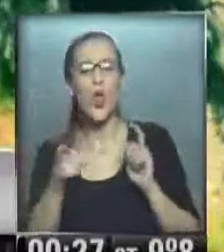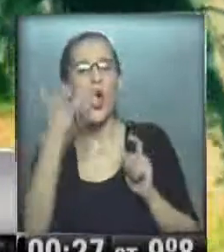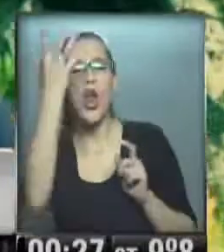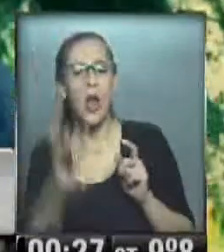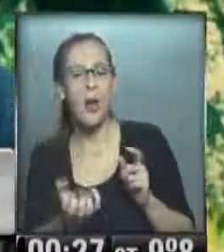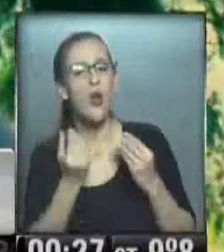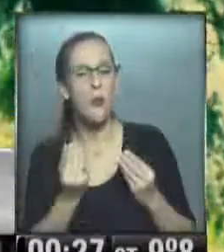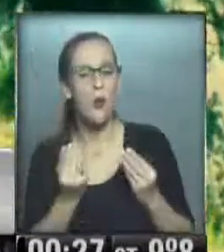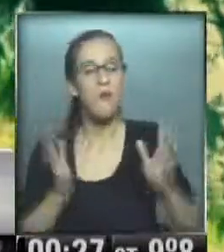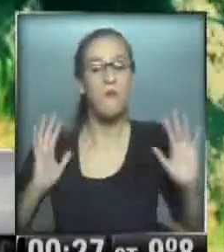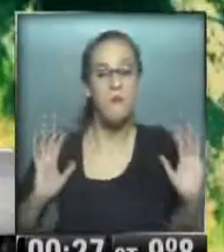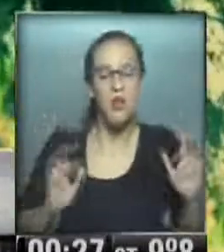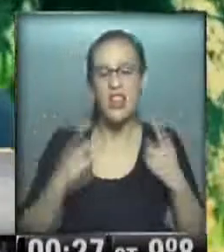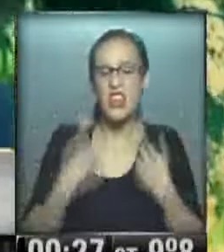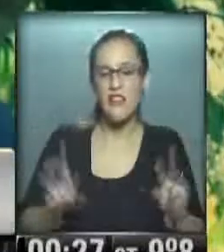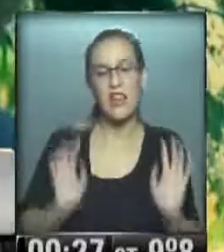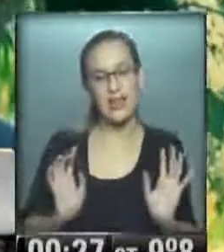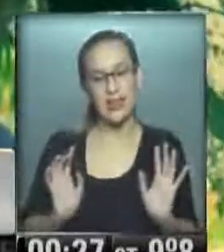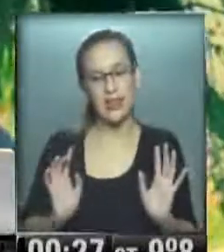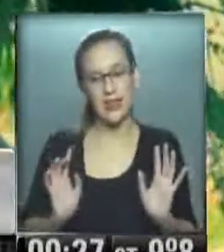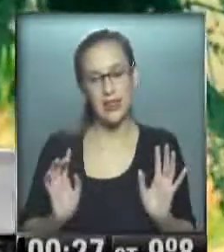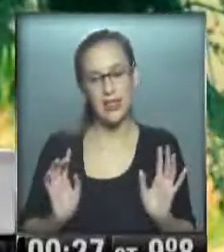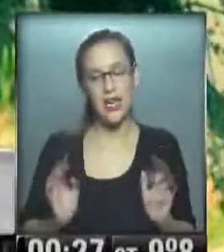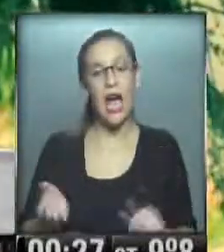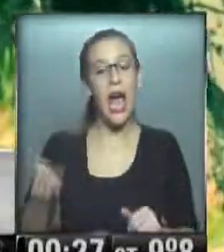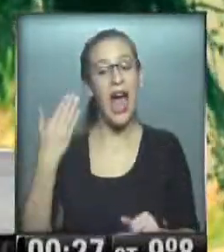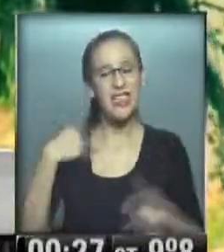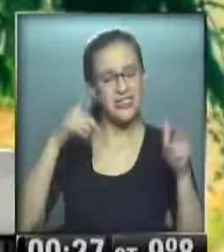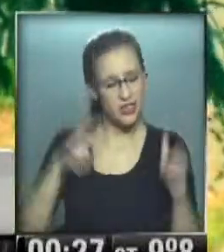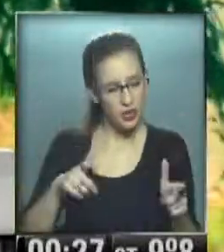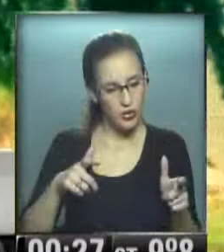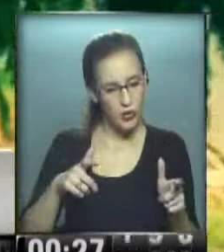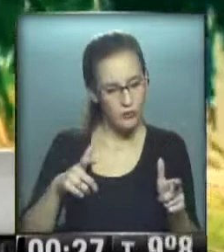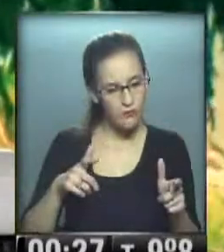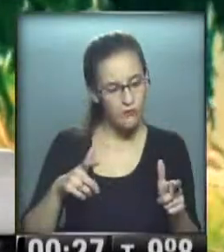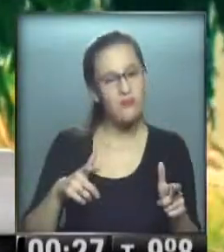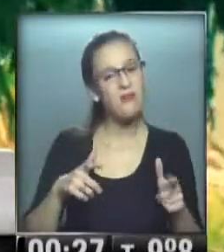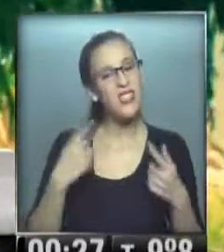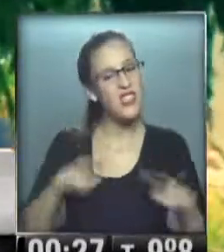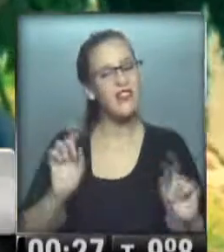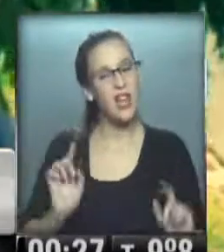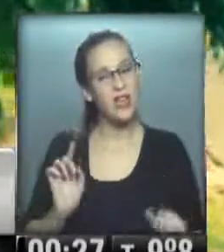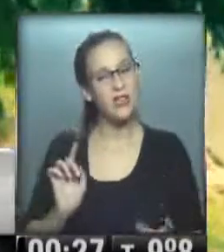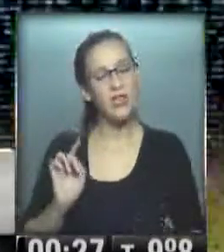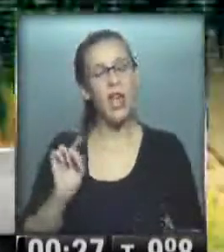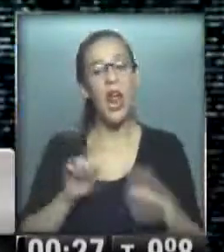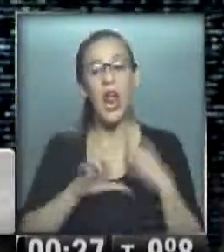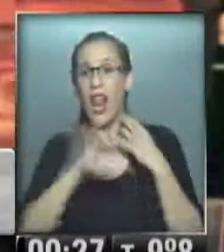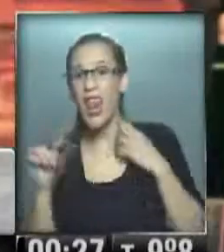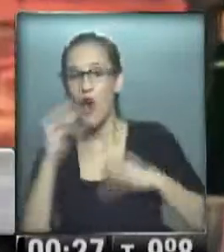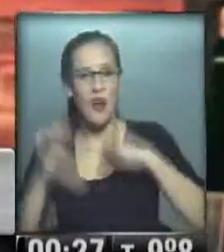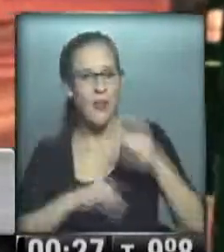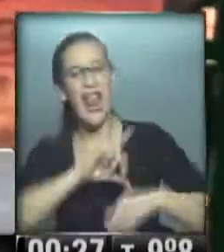una experiencia diferente a las otras tres que tuvimos con nosotros discos porque están lejos de toda tu familia de tus amigos